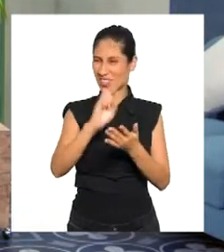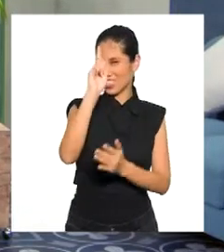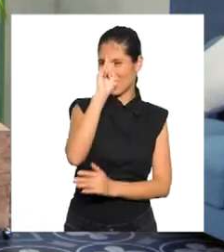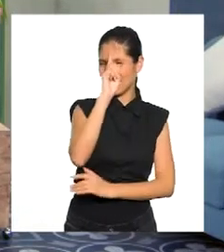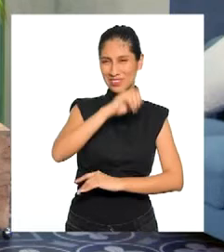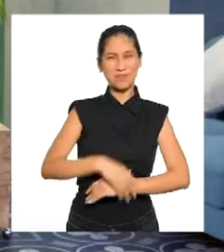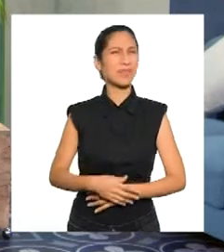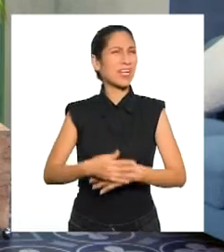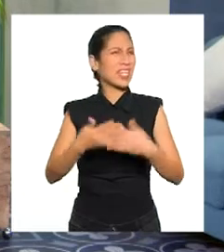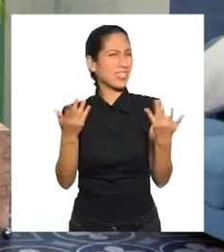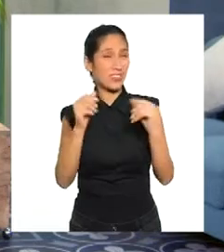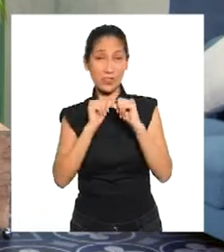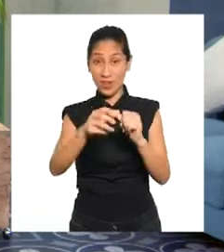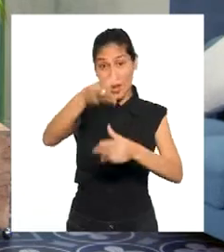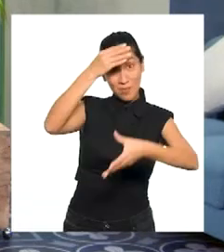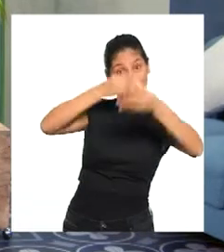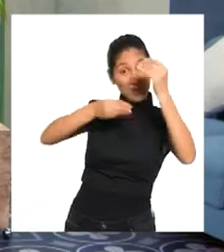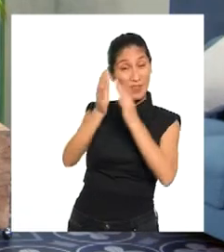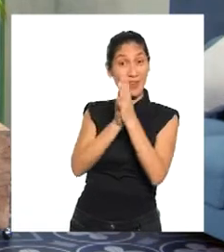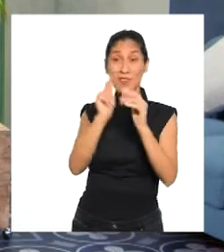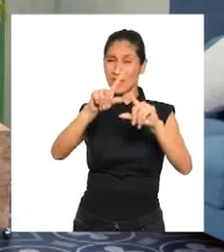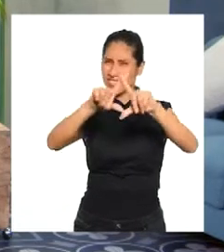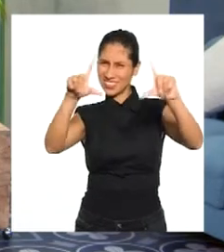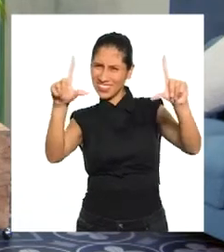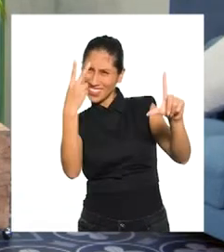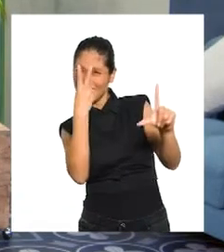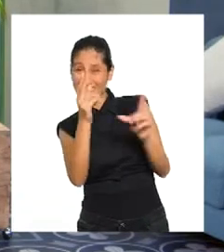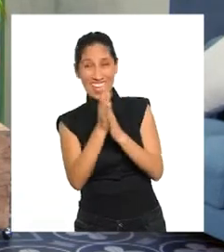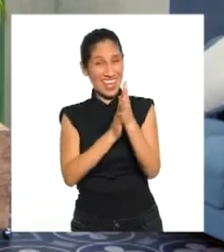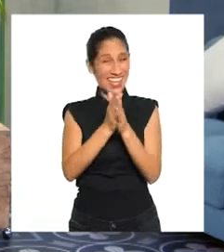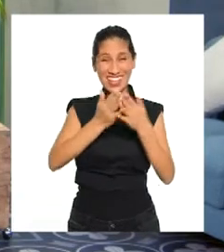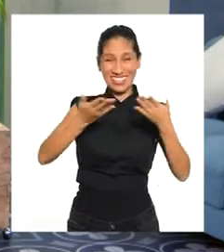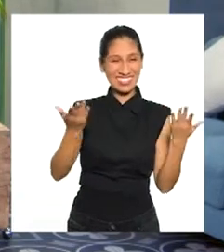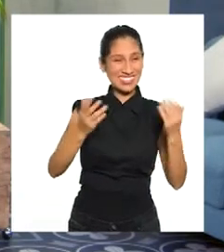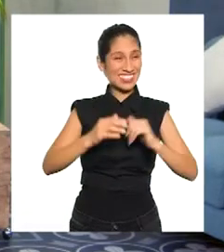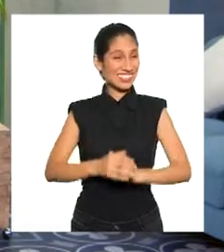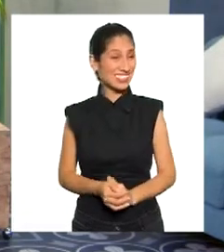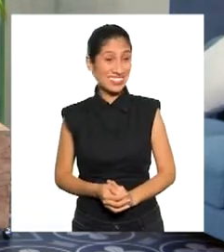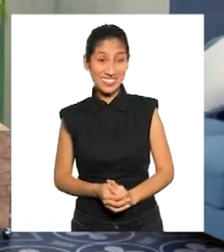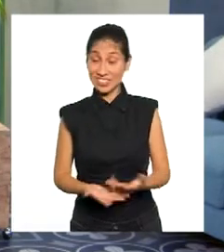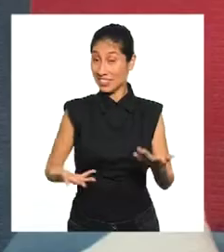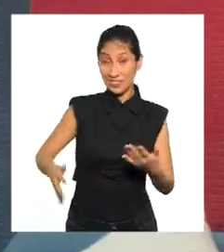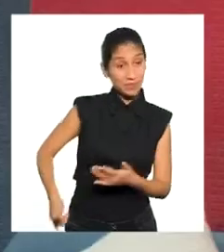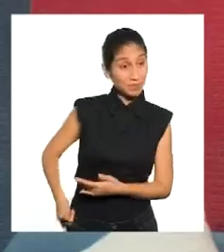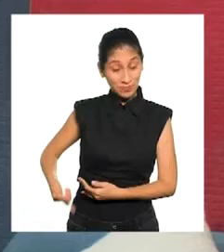Ministerio de Educación para seguir aprendiendo desde casa de manera entretenida.